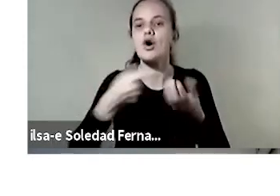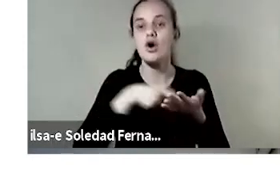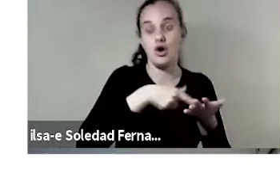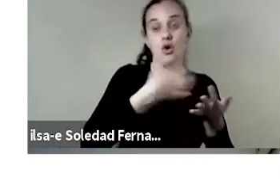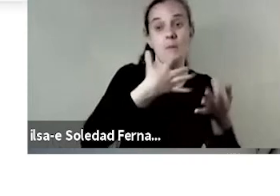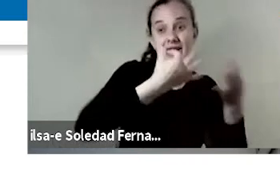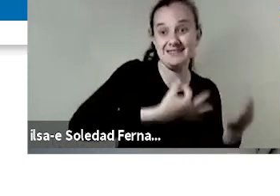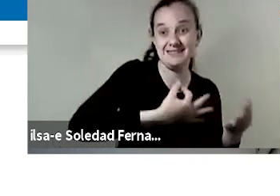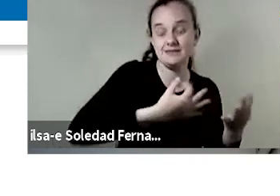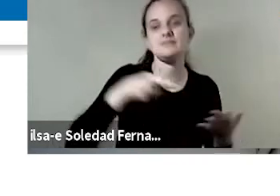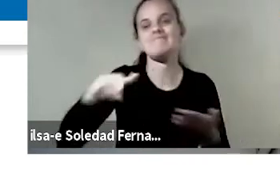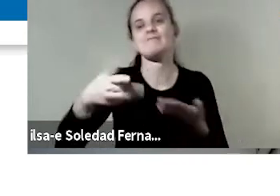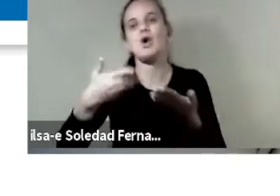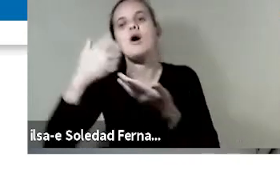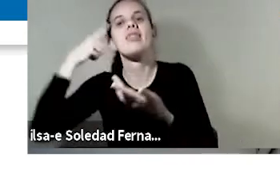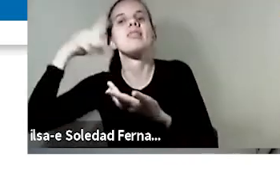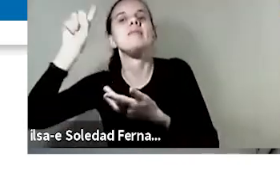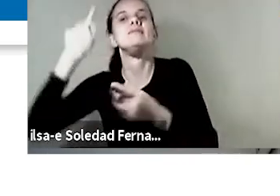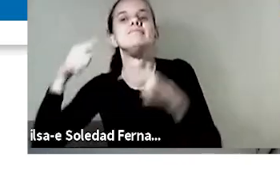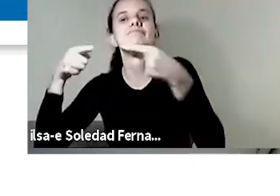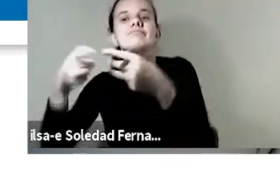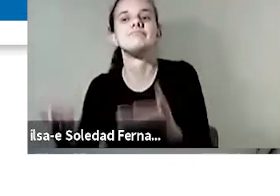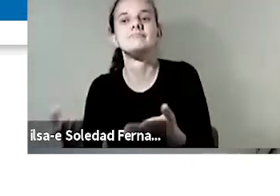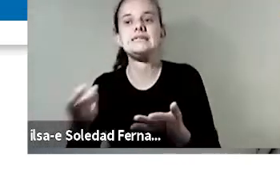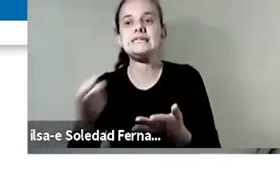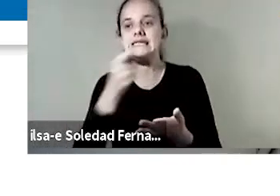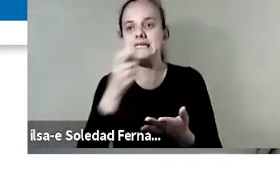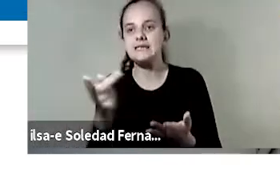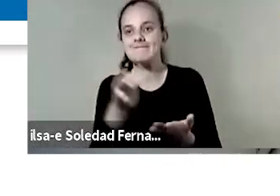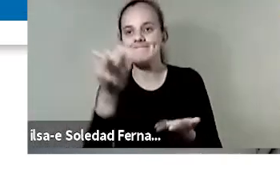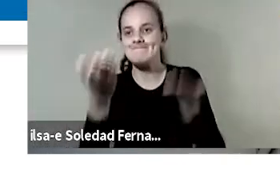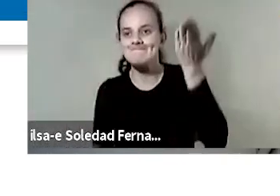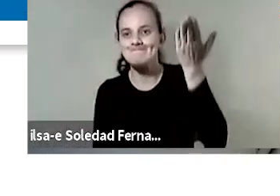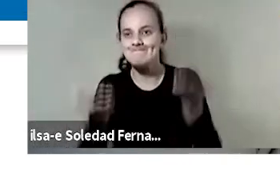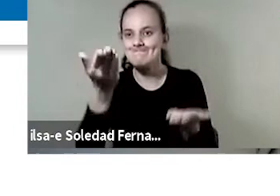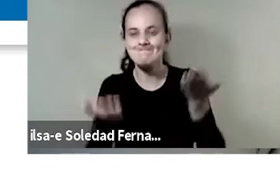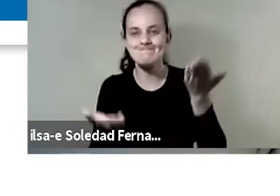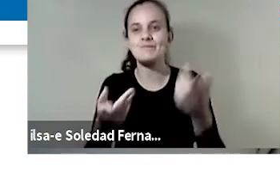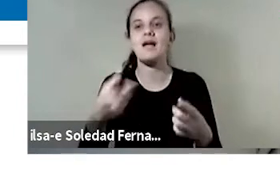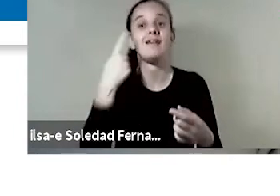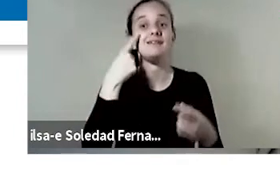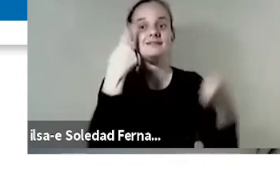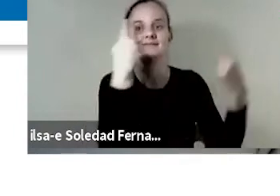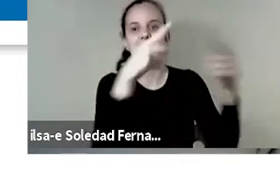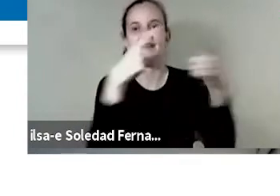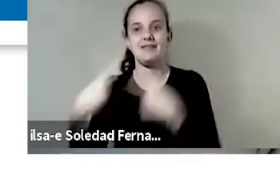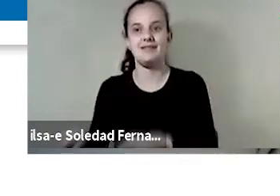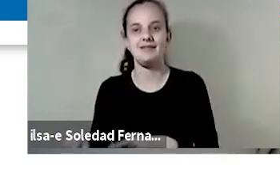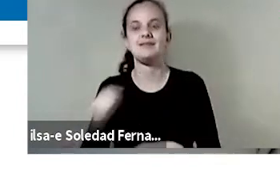hace es comparar dos cosas, ¿no? Compara cómo debería ser y cómo es la cosa, y si encuentra que